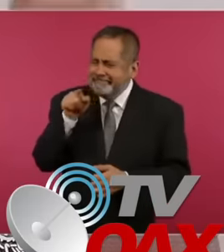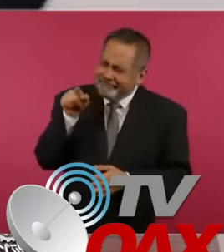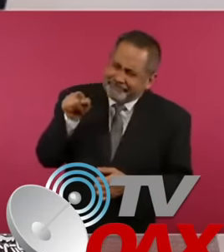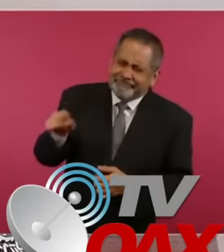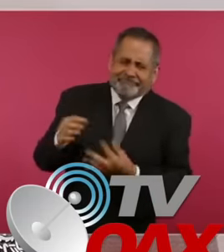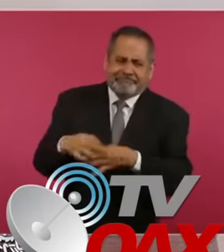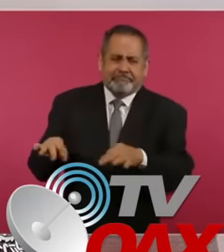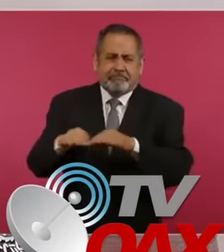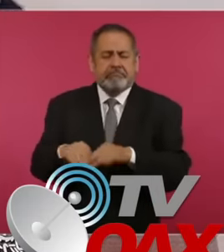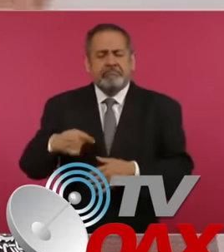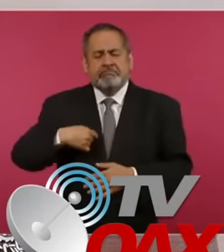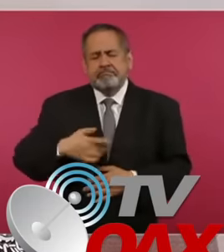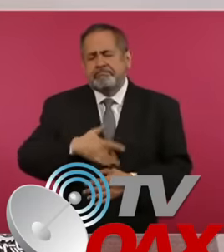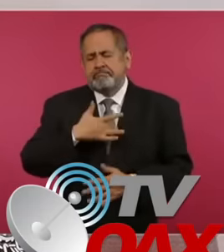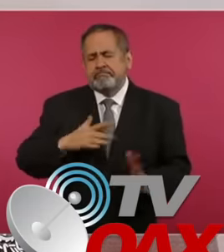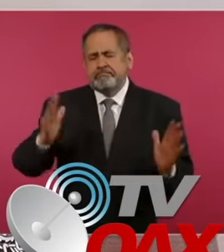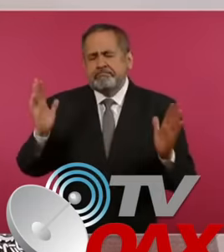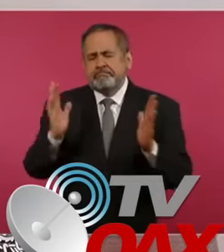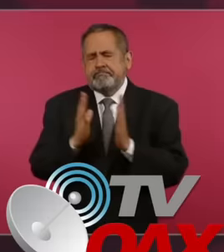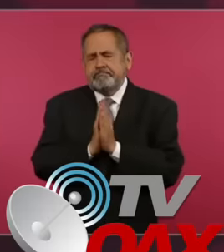Ya me puedo morir tranquilo.